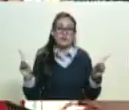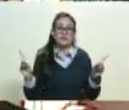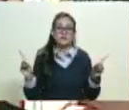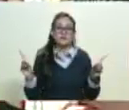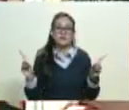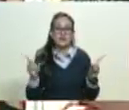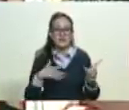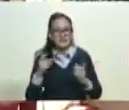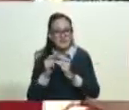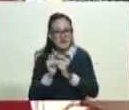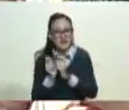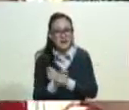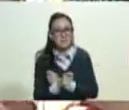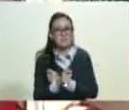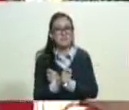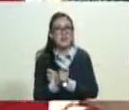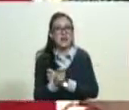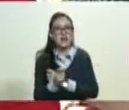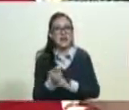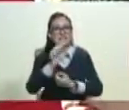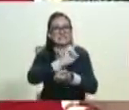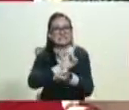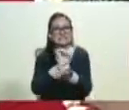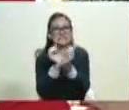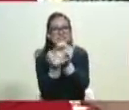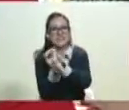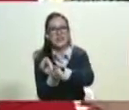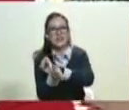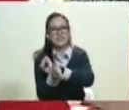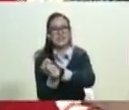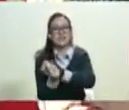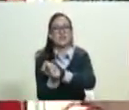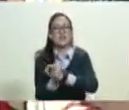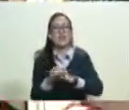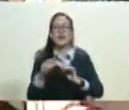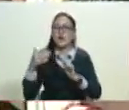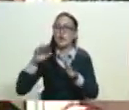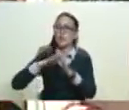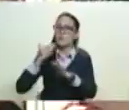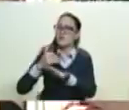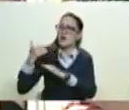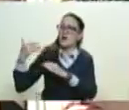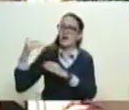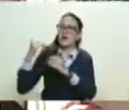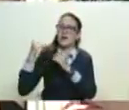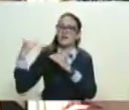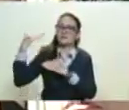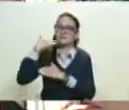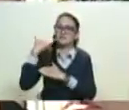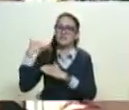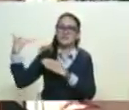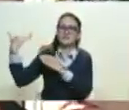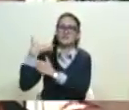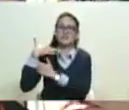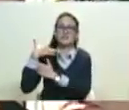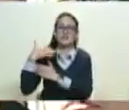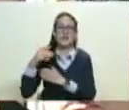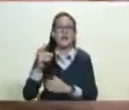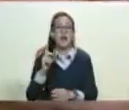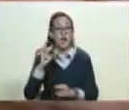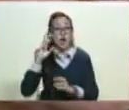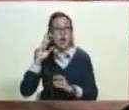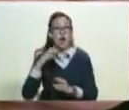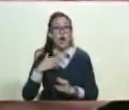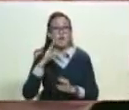pretenden restaurar las cadenas imperiales ya rotas por nuestro proceso de independencia, de quienes no reconocen